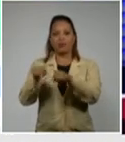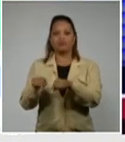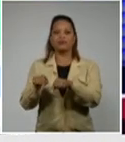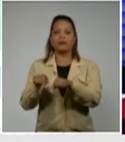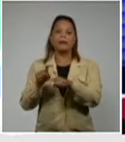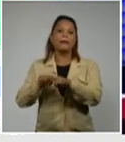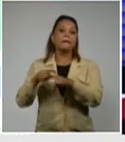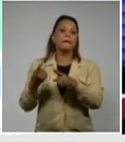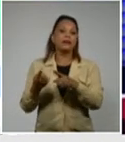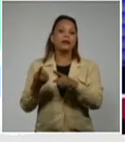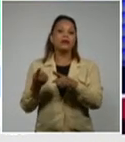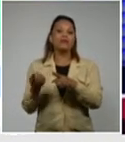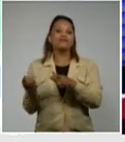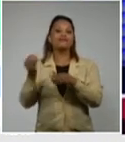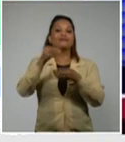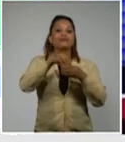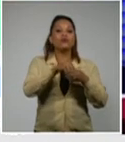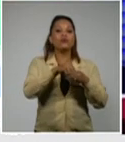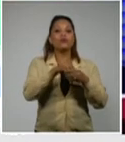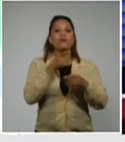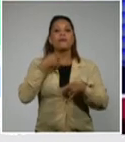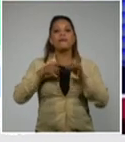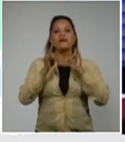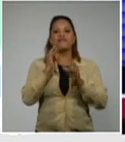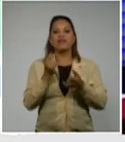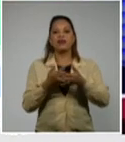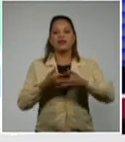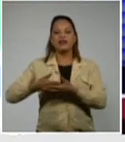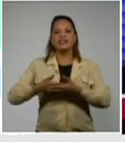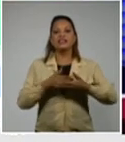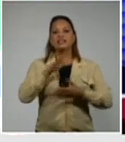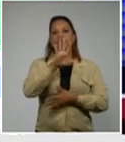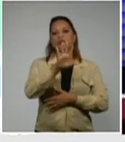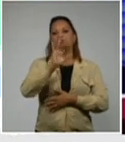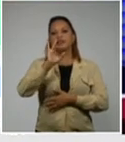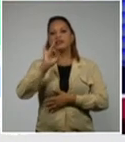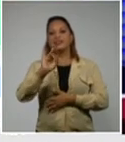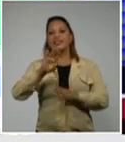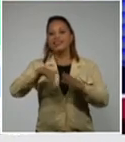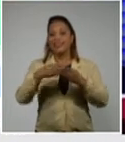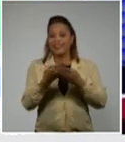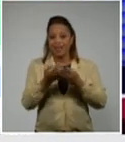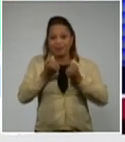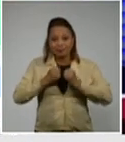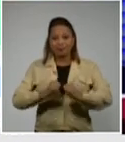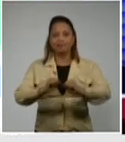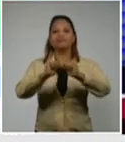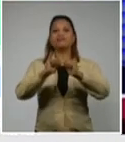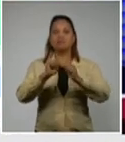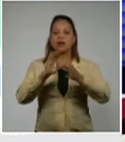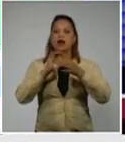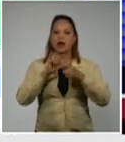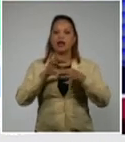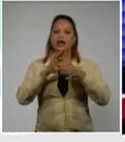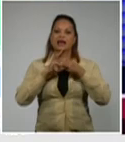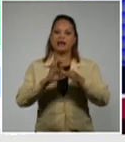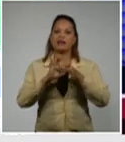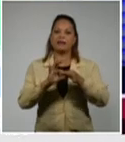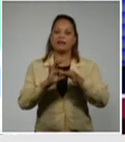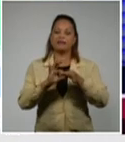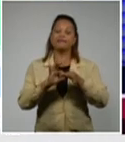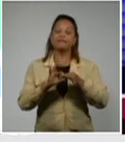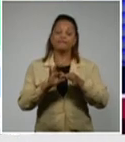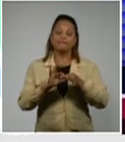incorpora un lactante de 57 días en estado grave en el día de ayer. Mucho